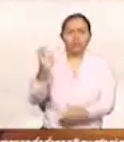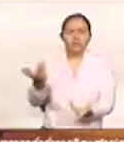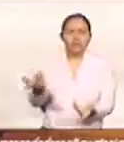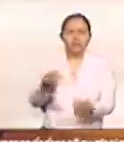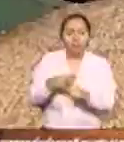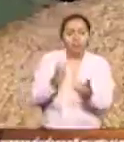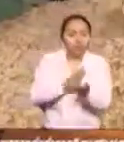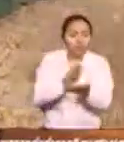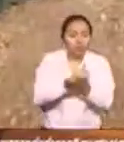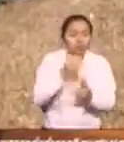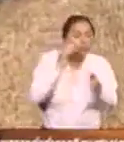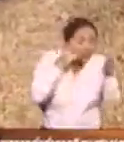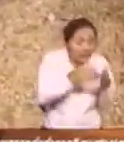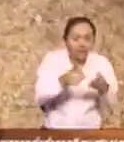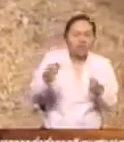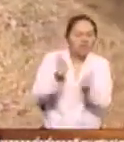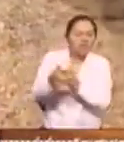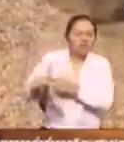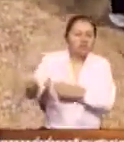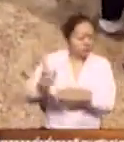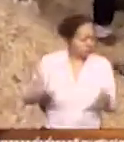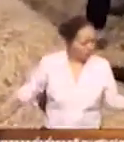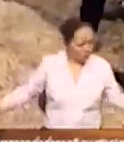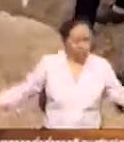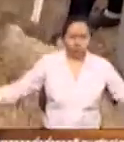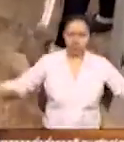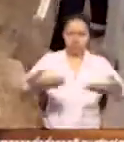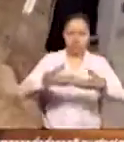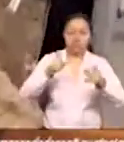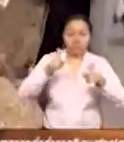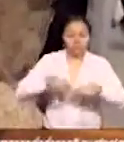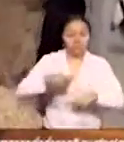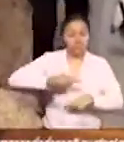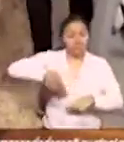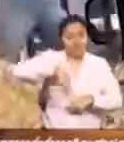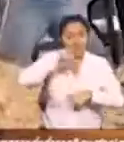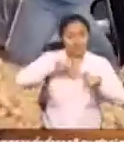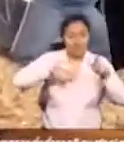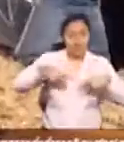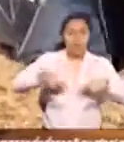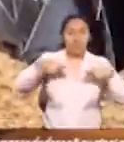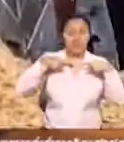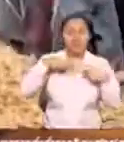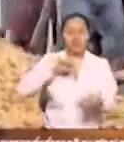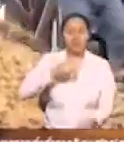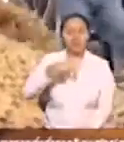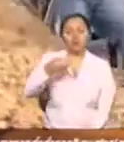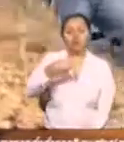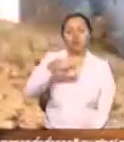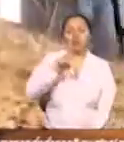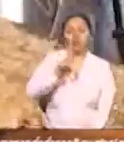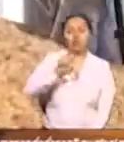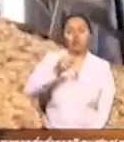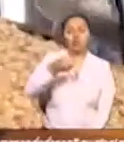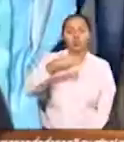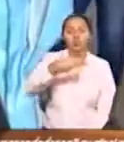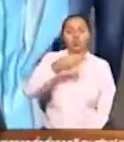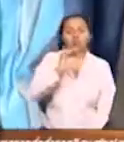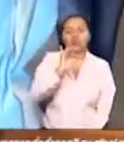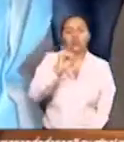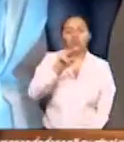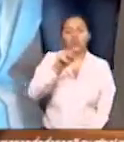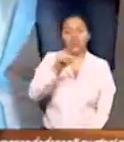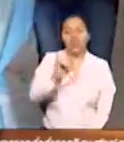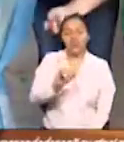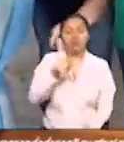socio, sino todos. El coraje y determinación que caracteriza a los habitantes de Chuchufindi se refleja en el impulso que ha tomado